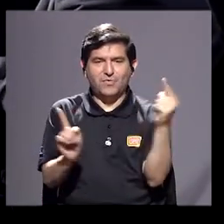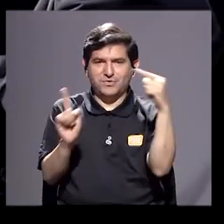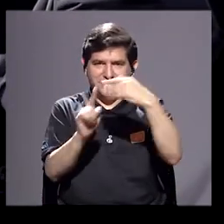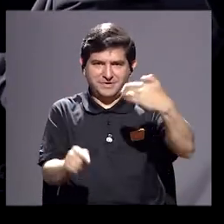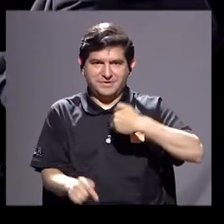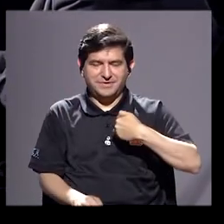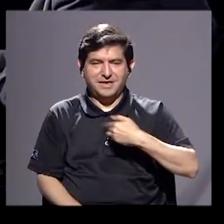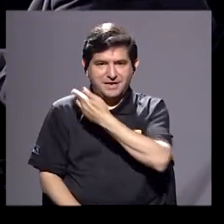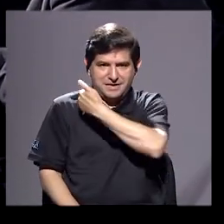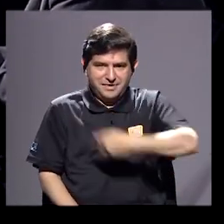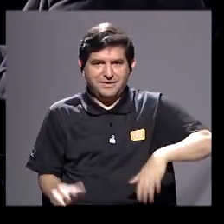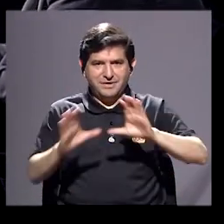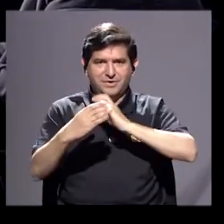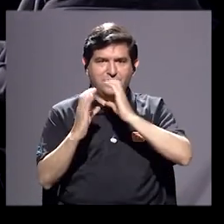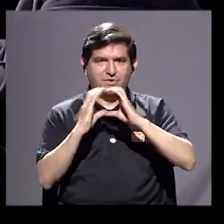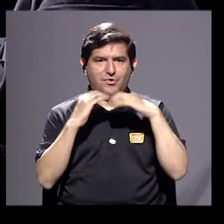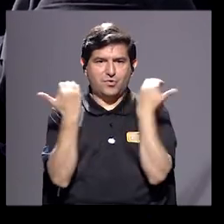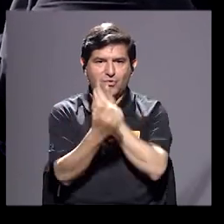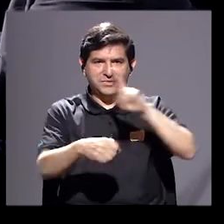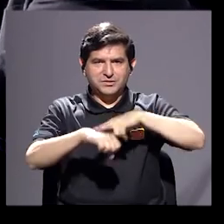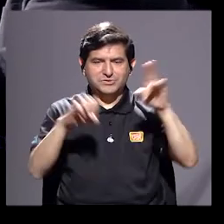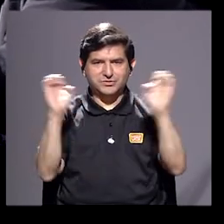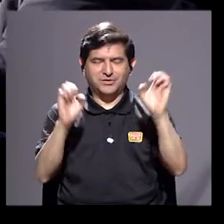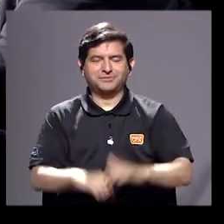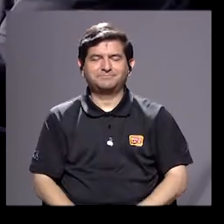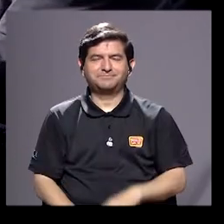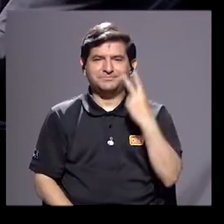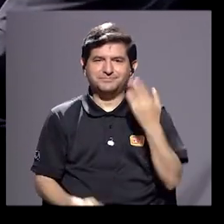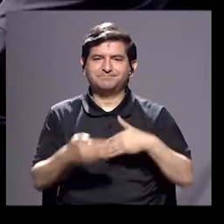sentido con el presidente de la comisión nacional de emergencia